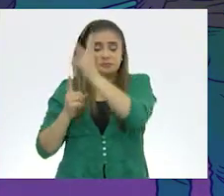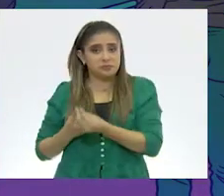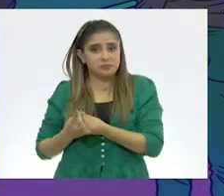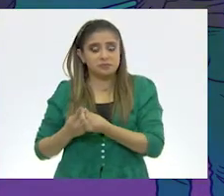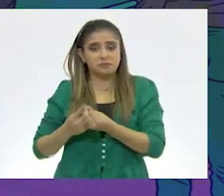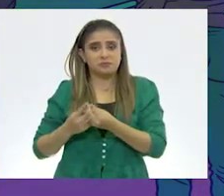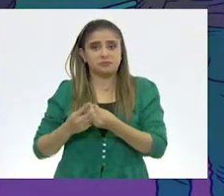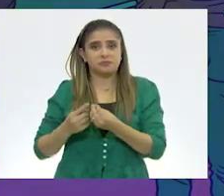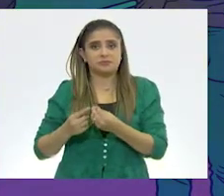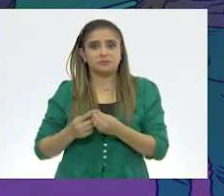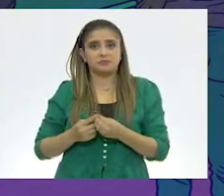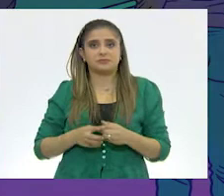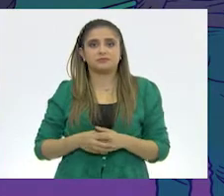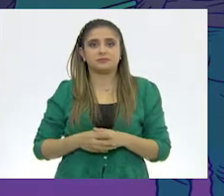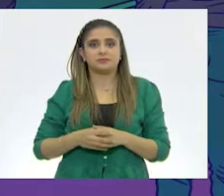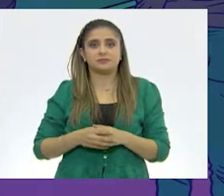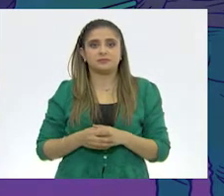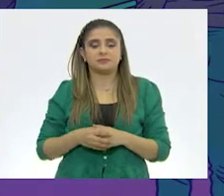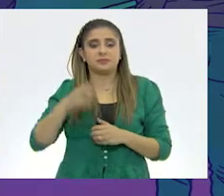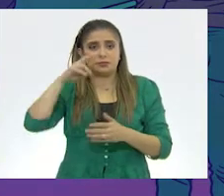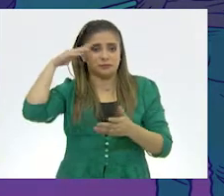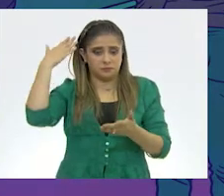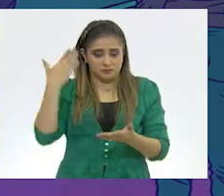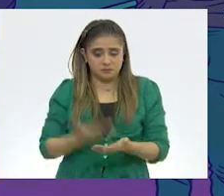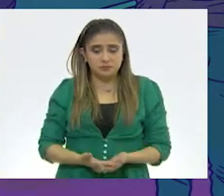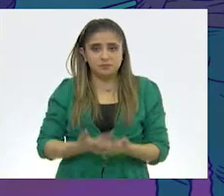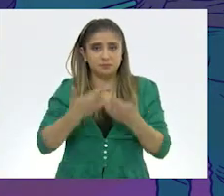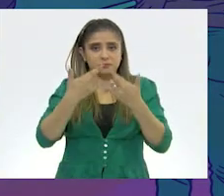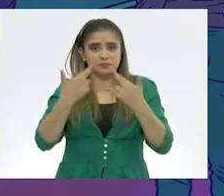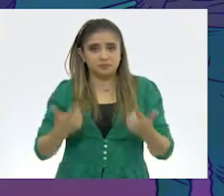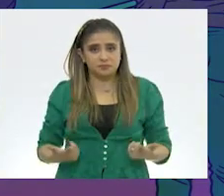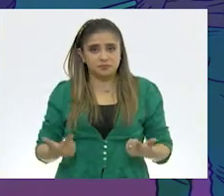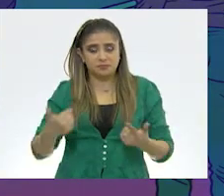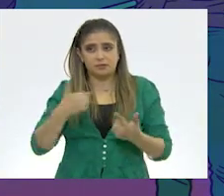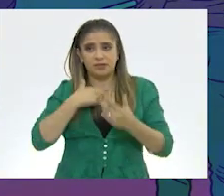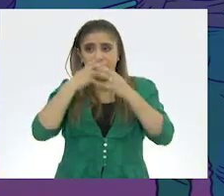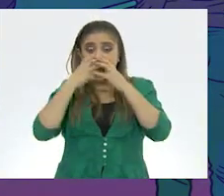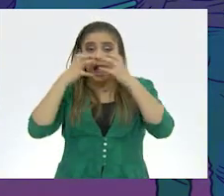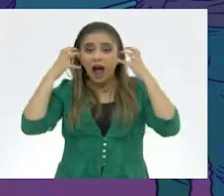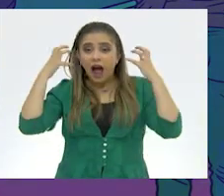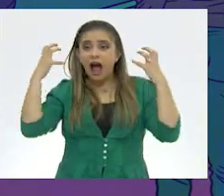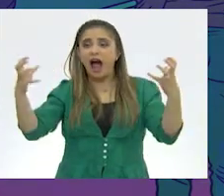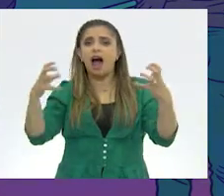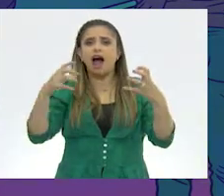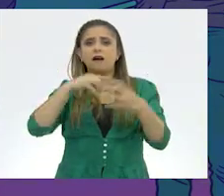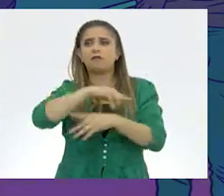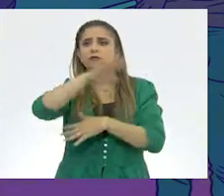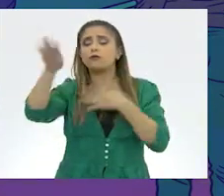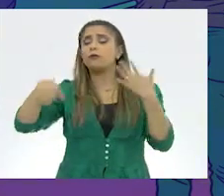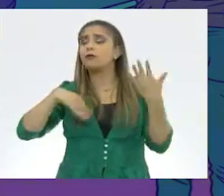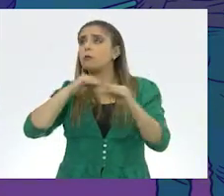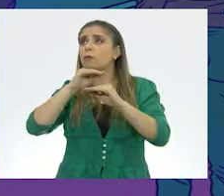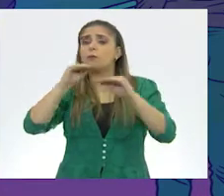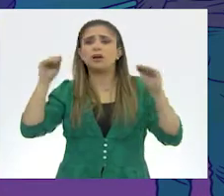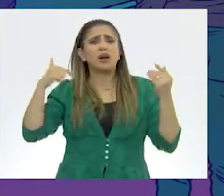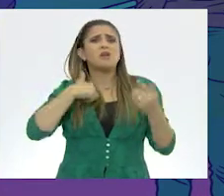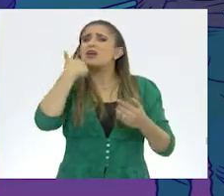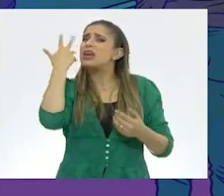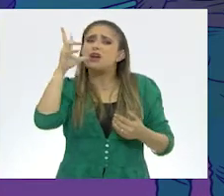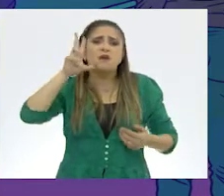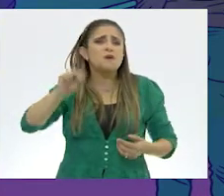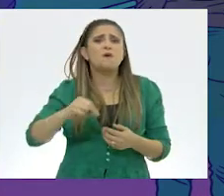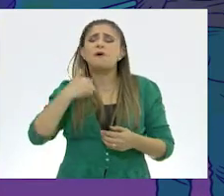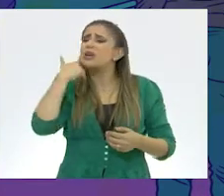cabeza hacia abajo, haciendo tronar el piso. Yo grité y no me oyó nadie. ¡No quiero! ¡No